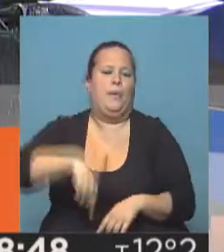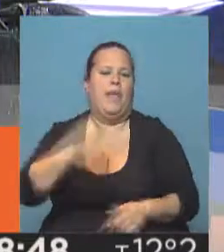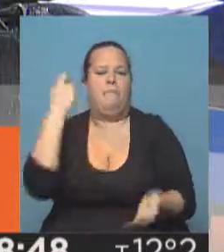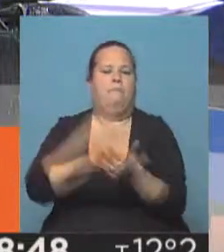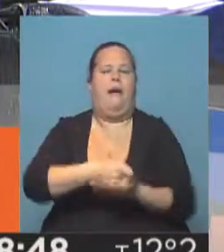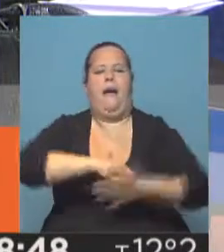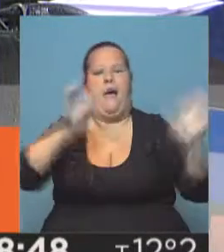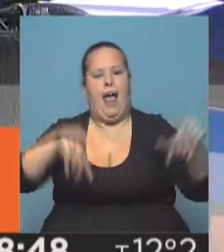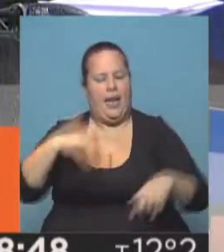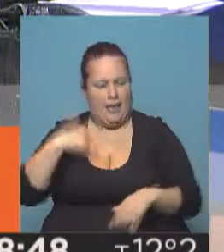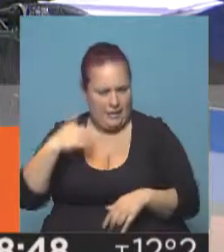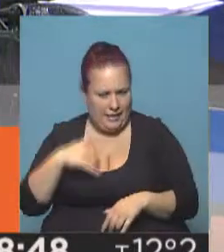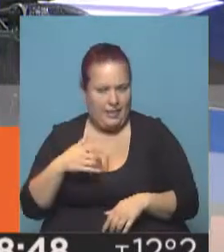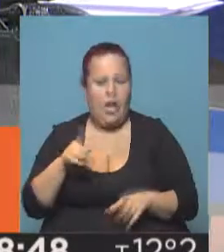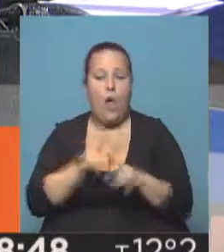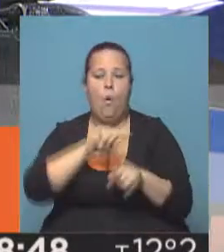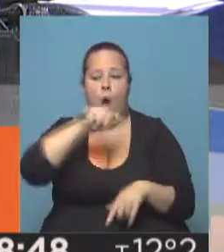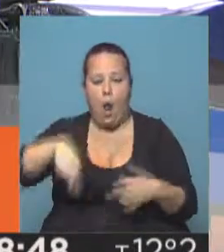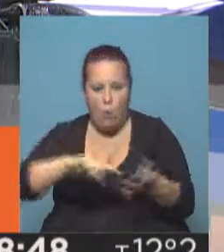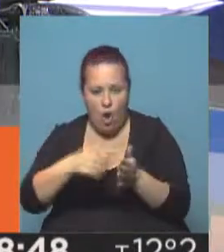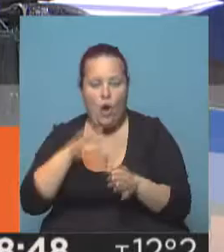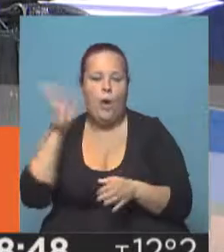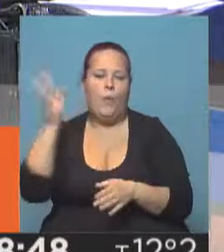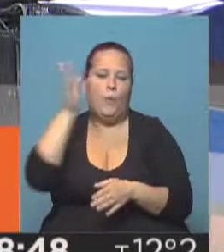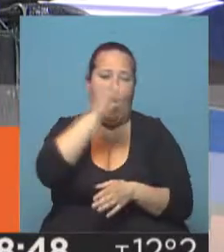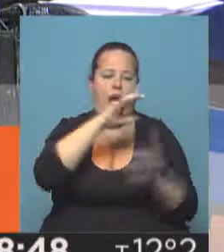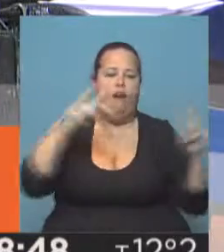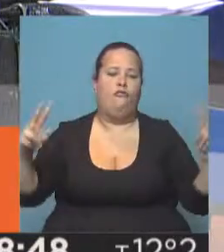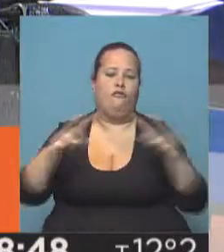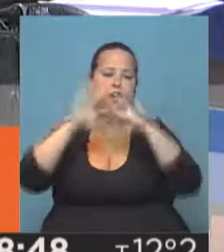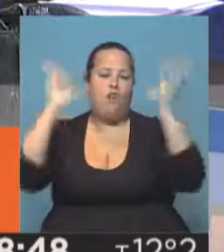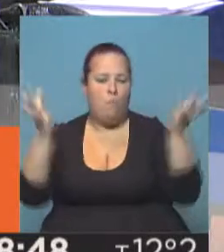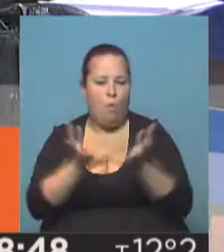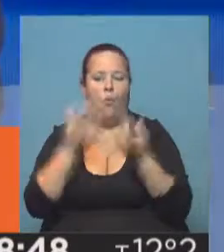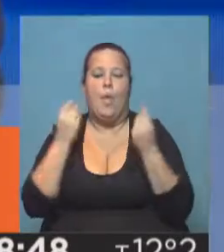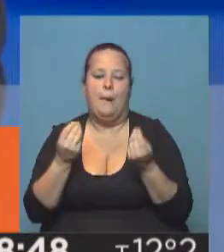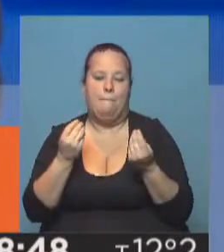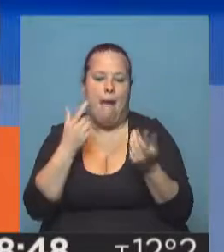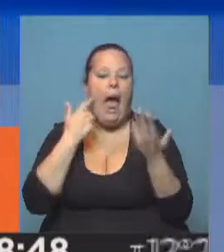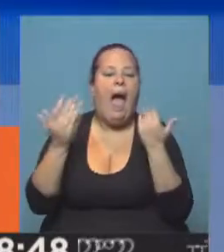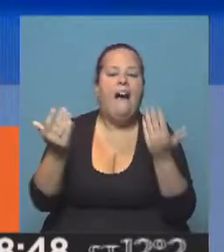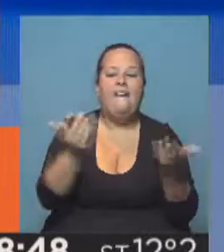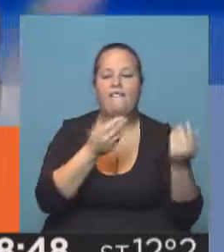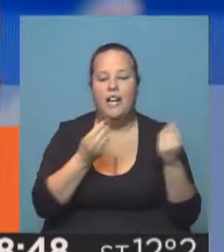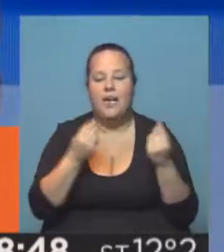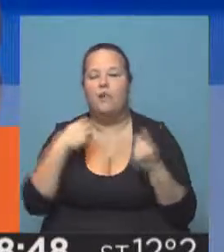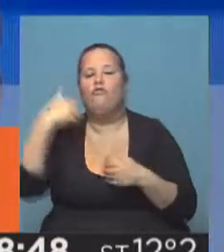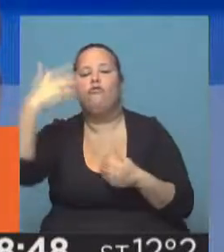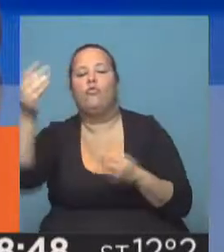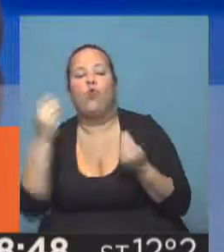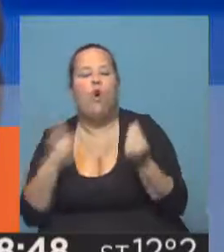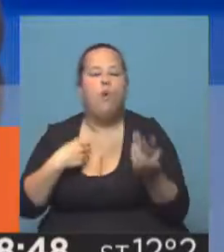invierte en nuestro país. Como vino a Buenos Aires, va a distintos foros internacionales para ver, en definitiva, qué es lo que va a hacer